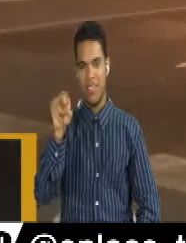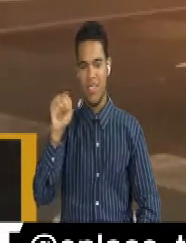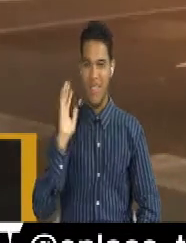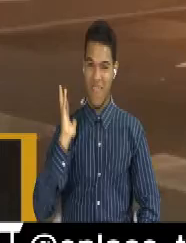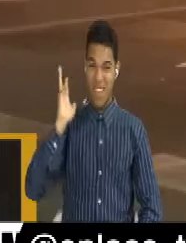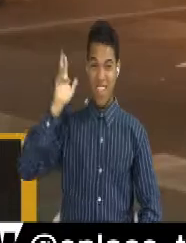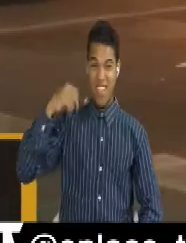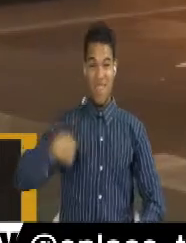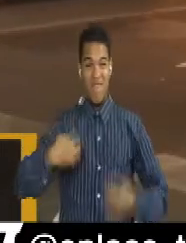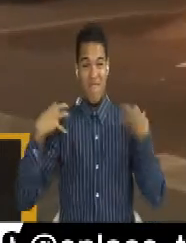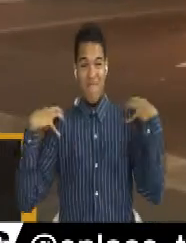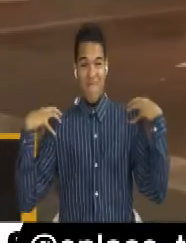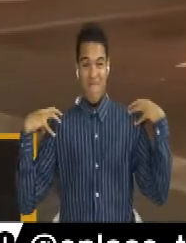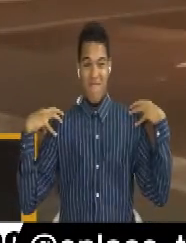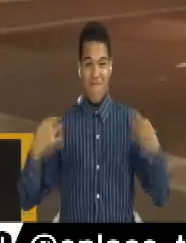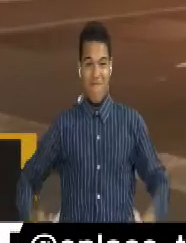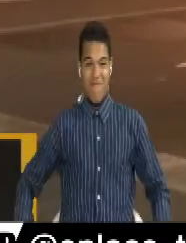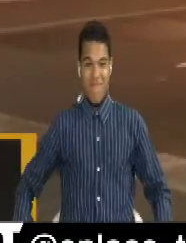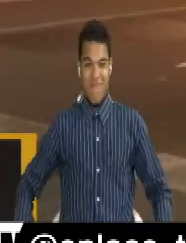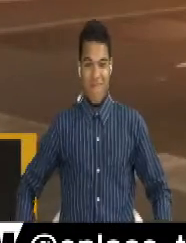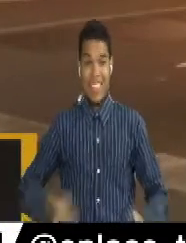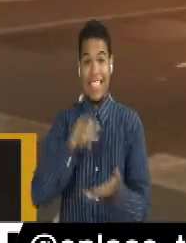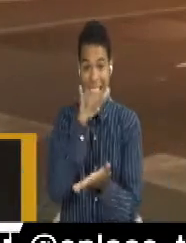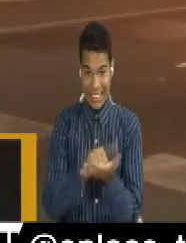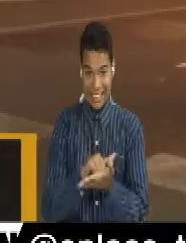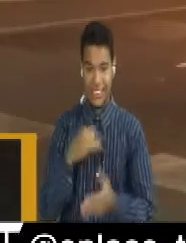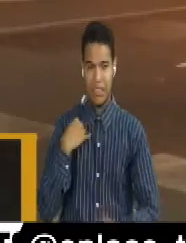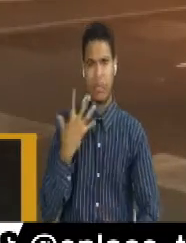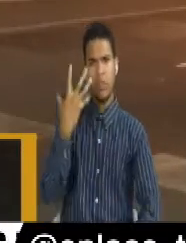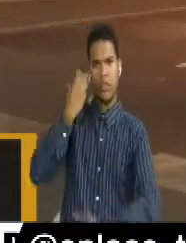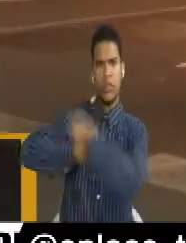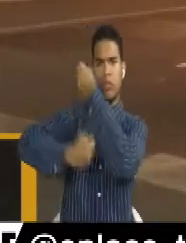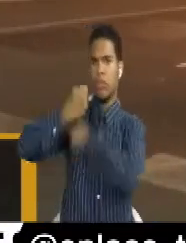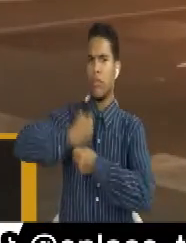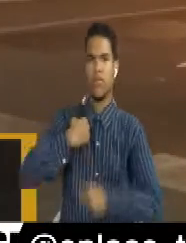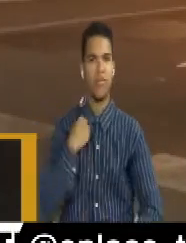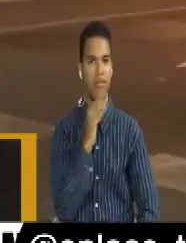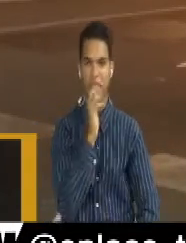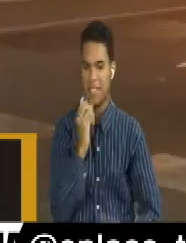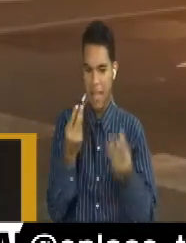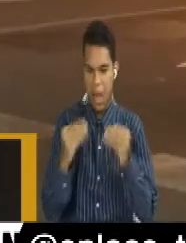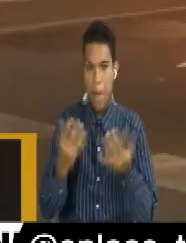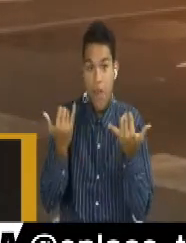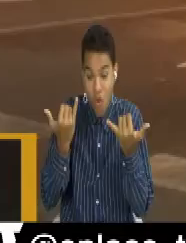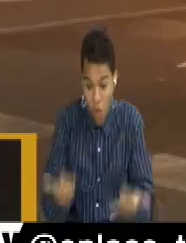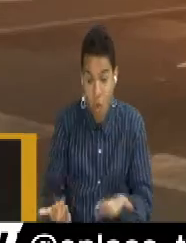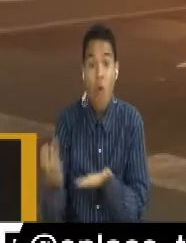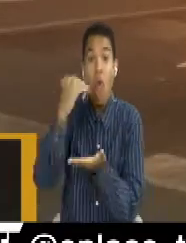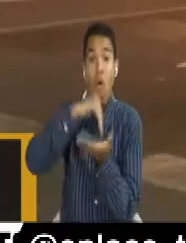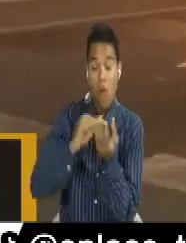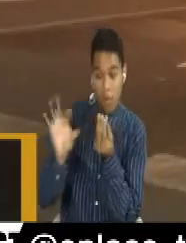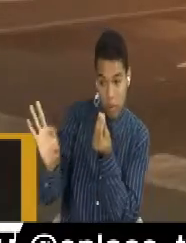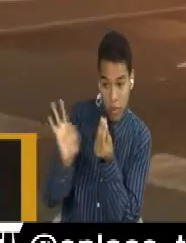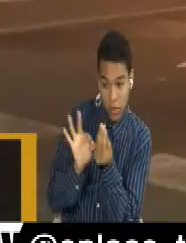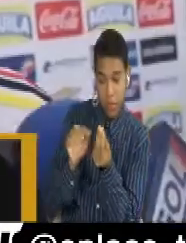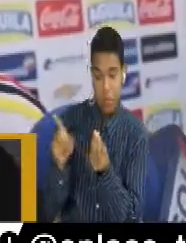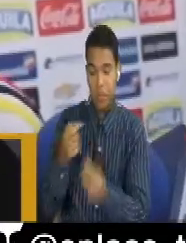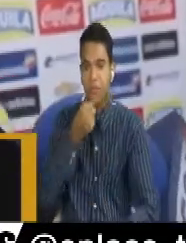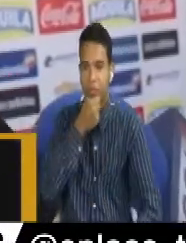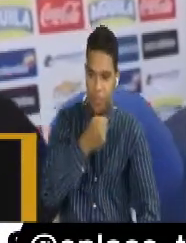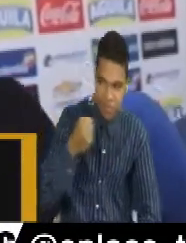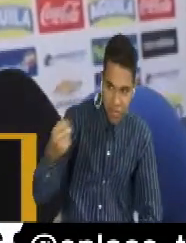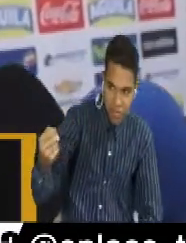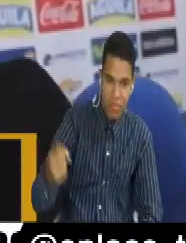Uno de sus últimos partidos fue frente a España y nuevamente tiene la oportunidad de enfrentar al equipo ibérico.